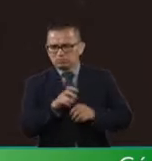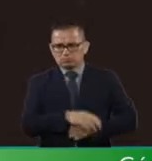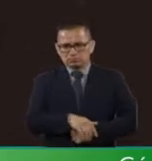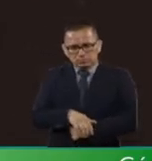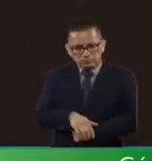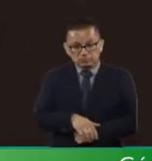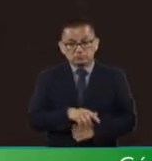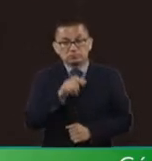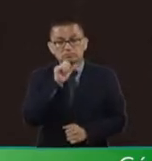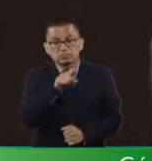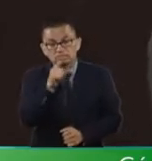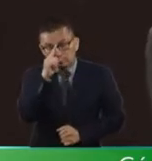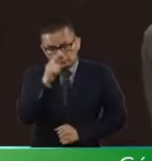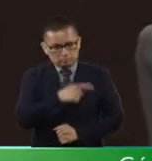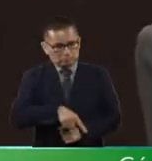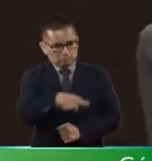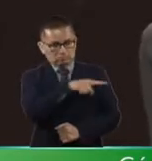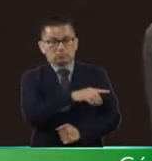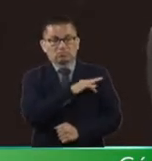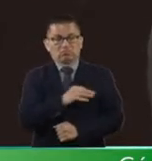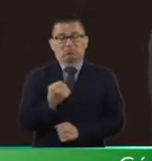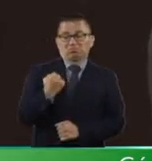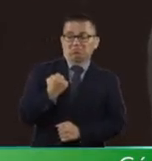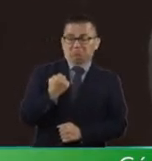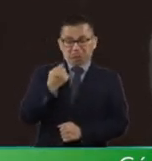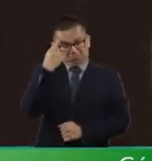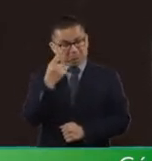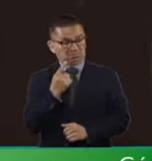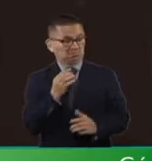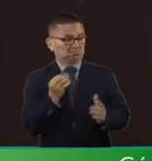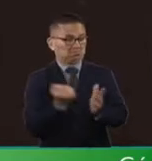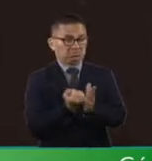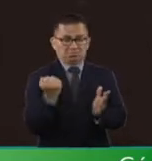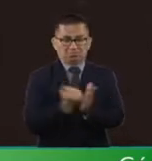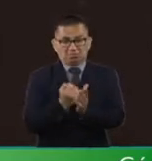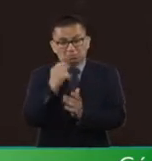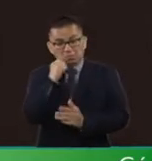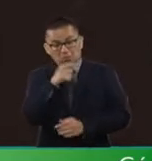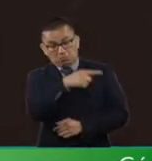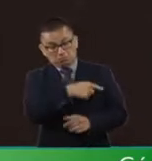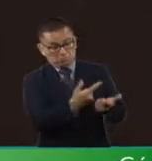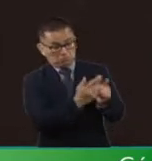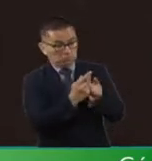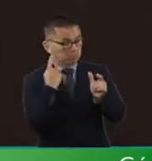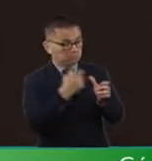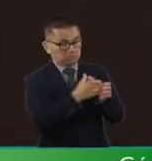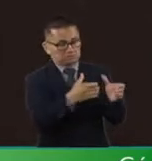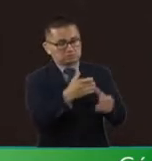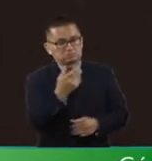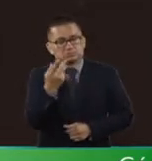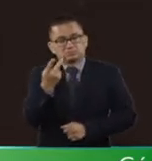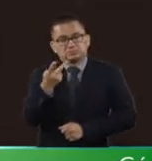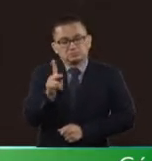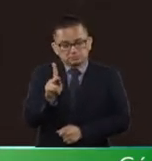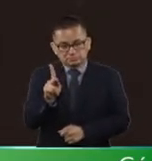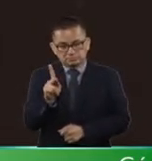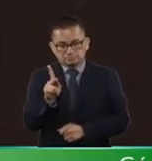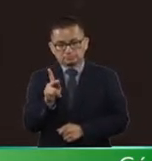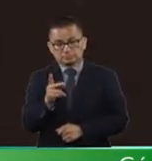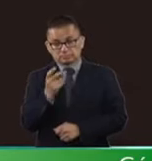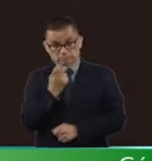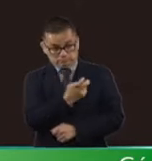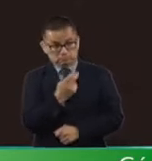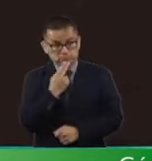despotismo mayoritario podrán usarlo para probar cualquier cosa con su mayoría pero no les va a servir para